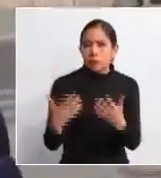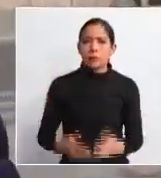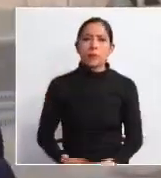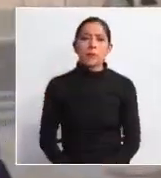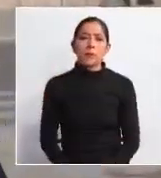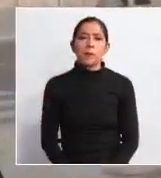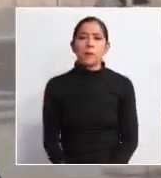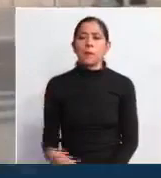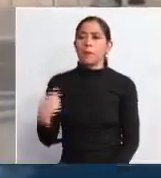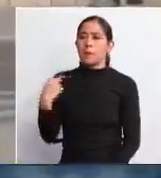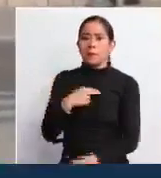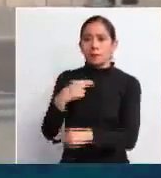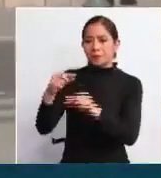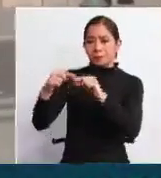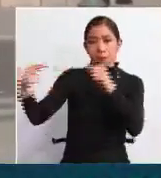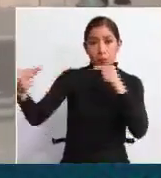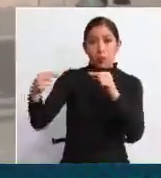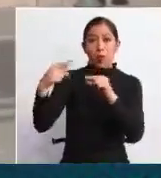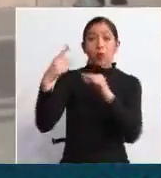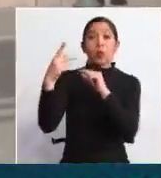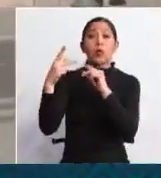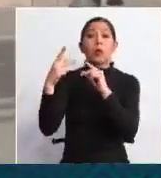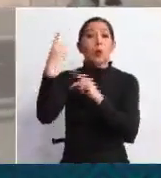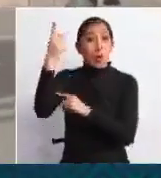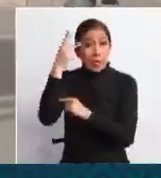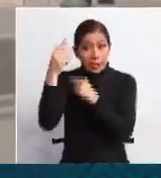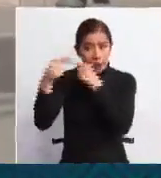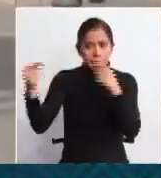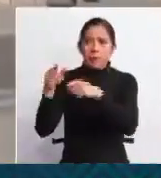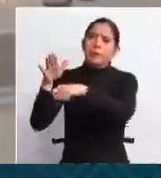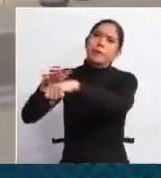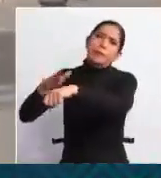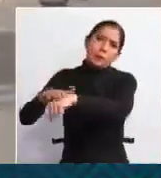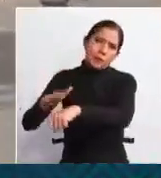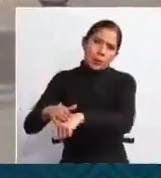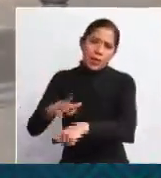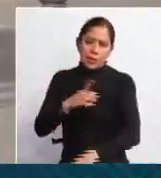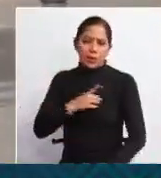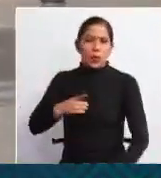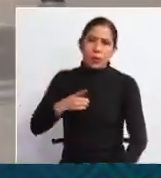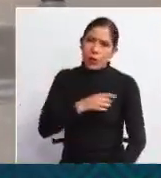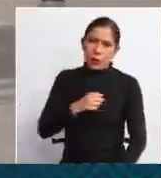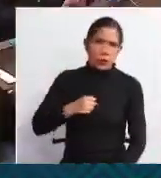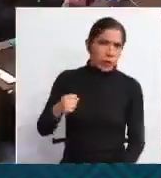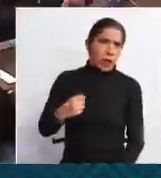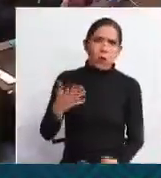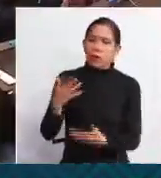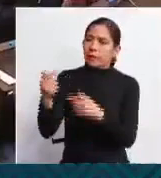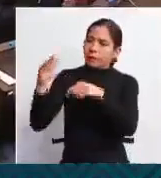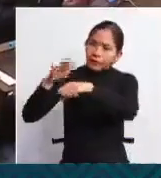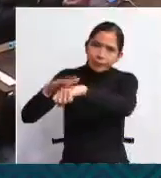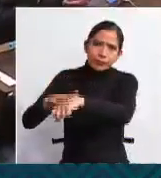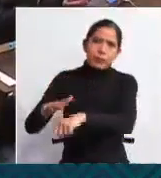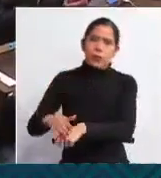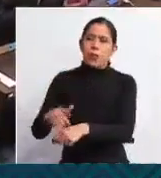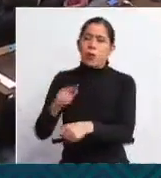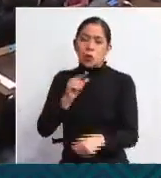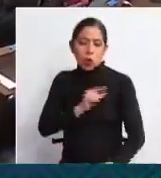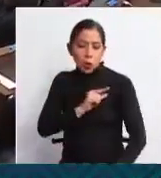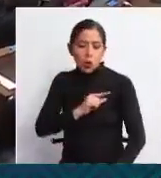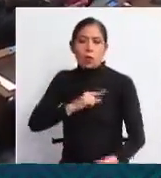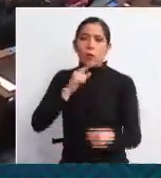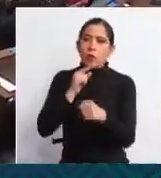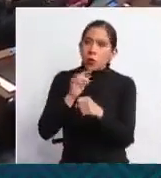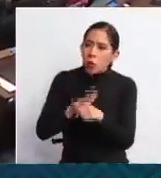Apelamos a la responsabilidad, a la conciencia, al compromiso de los legisladores, de la oposición, de Creemos,